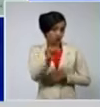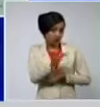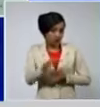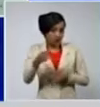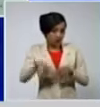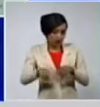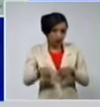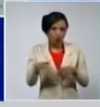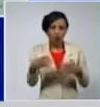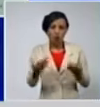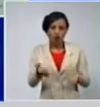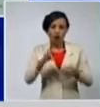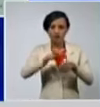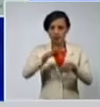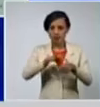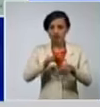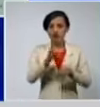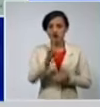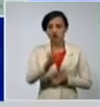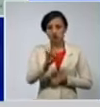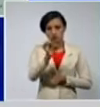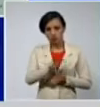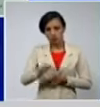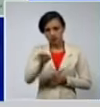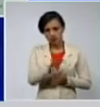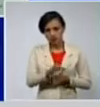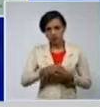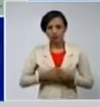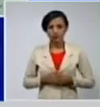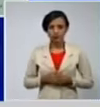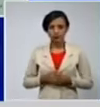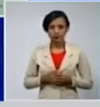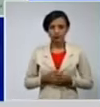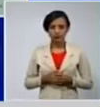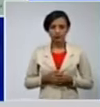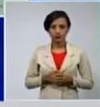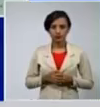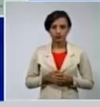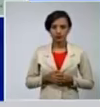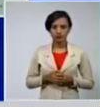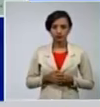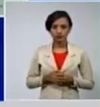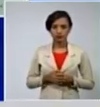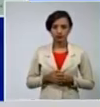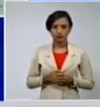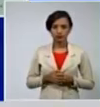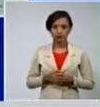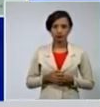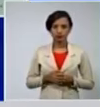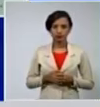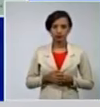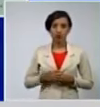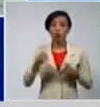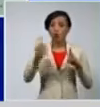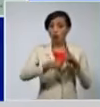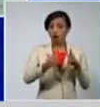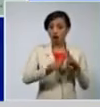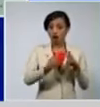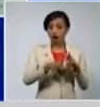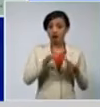mantiene una dispersión. Guanajay y San Cristóbal con 7 cada uno,